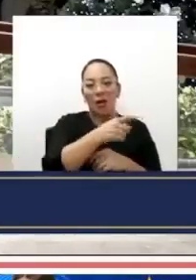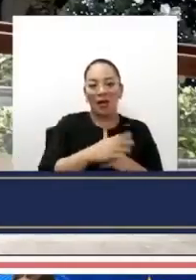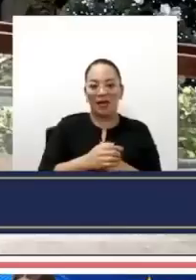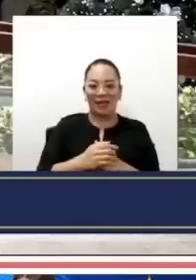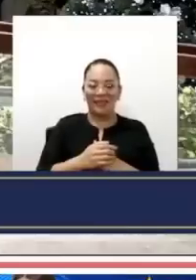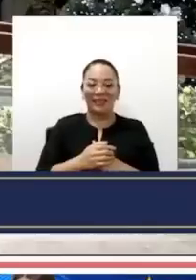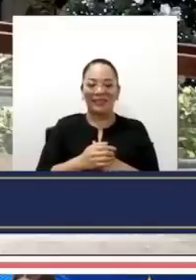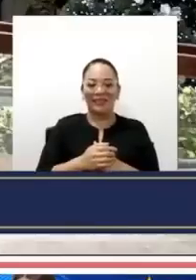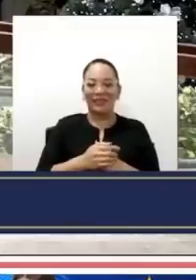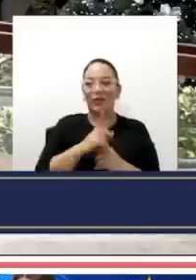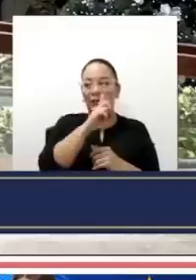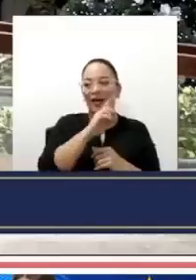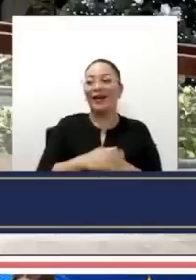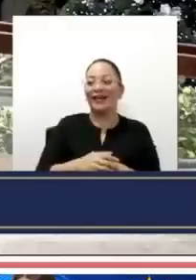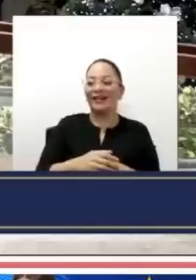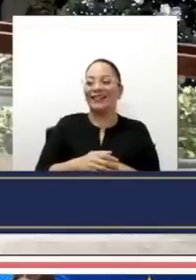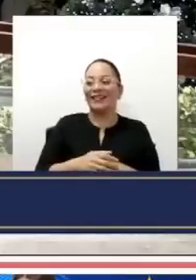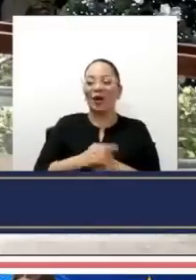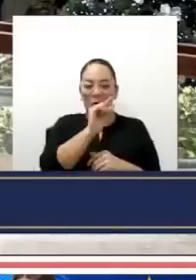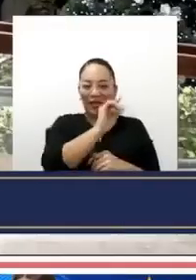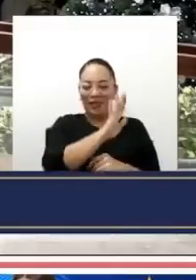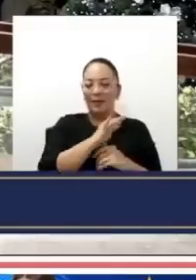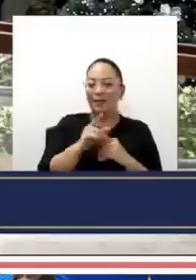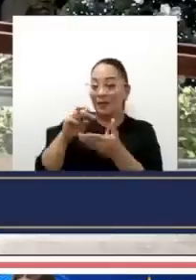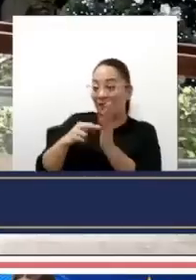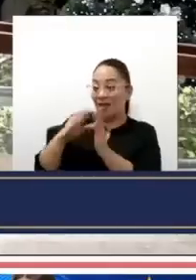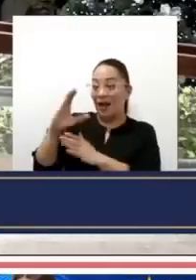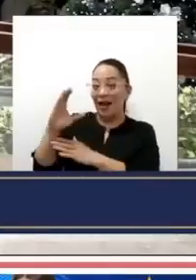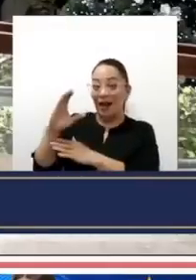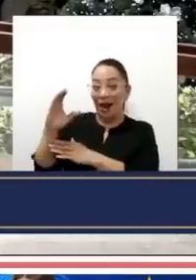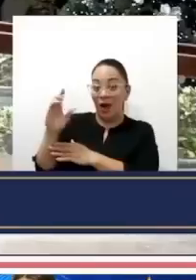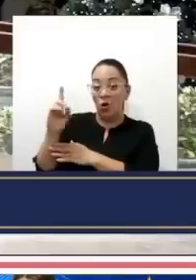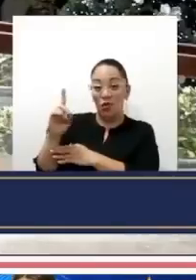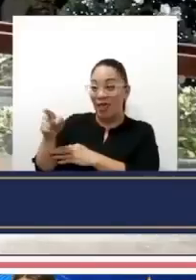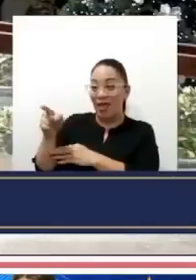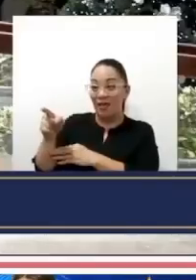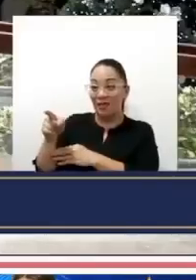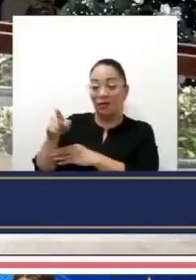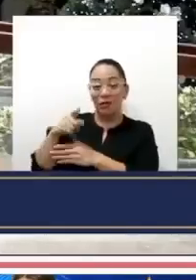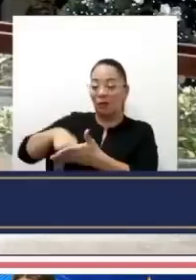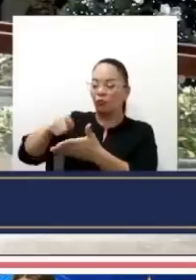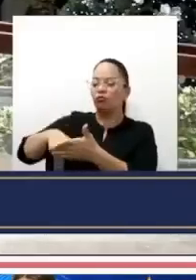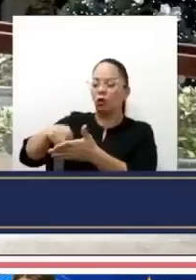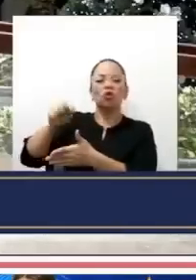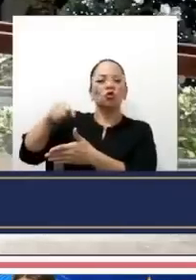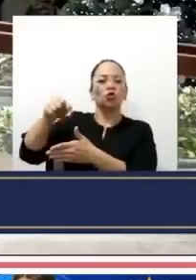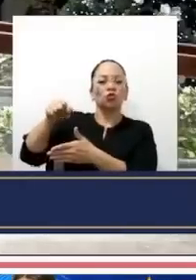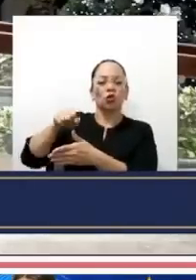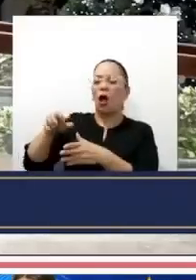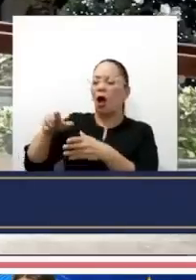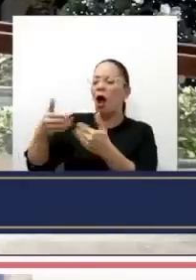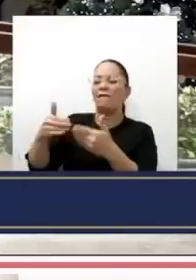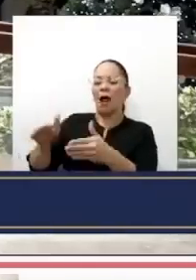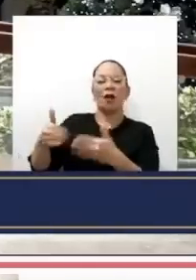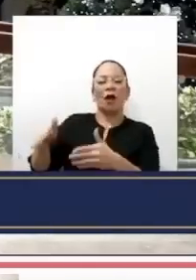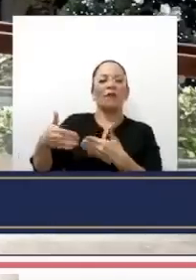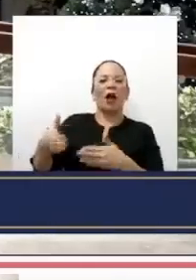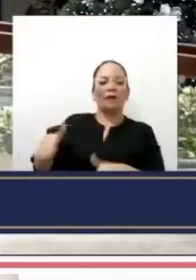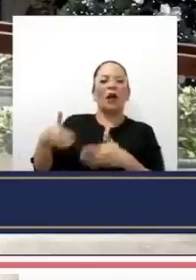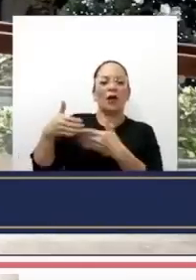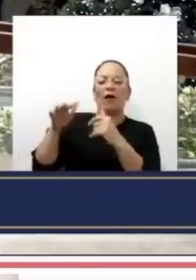Bueno. Ahorita llegamos a esa. Pero entonces don Carlos está endosando todas estas cosas, diciendo,